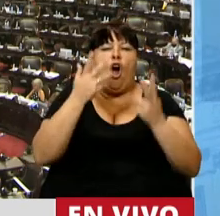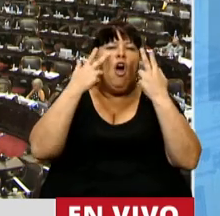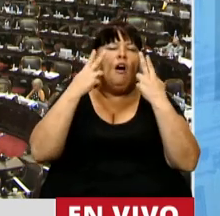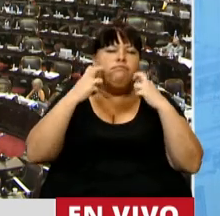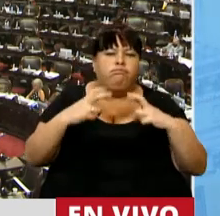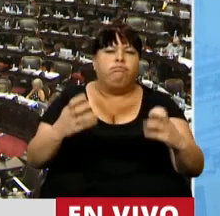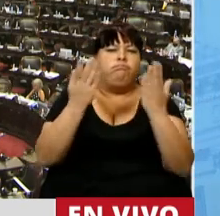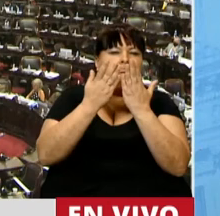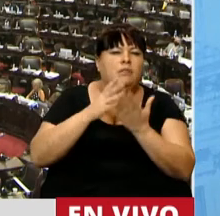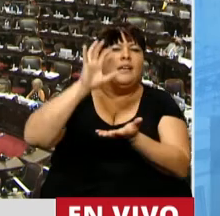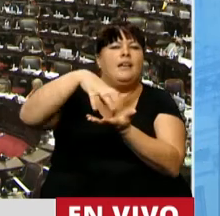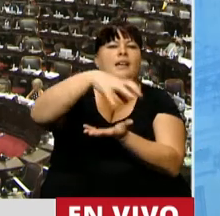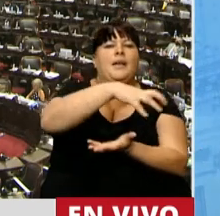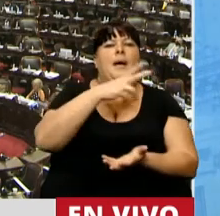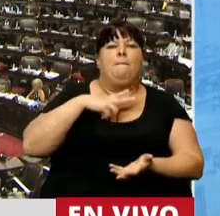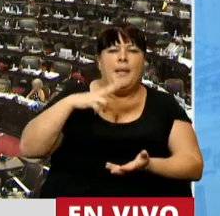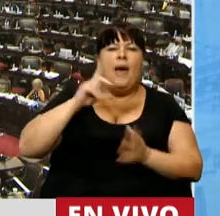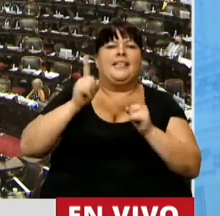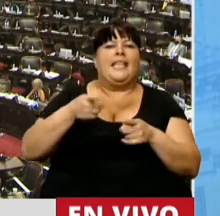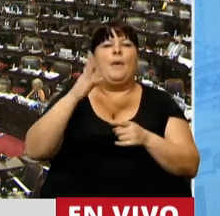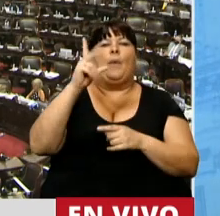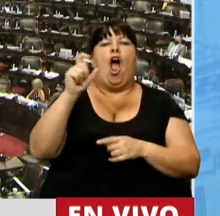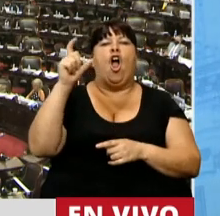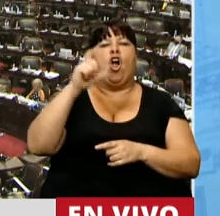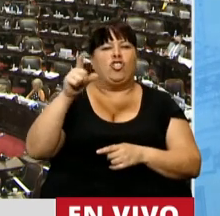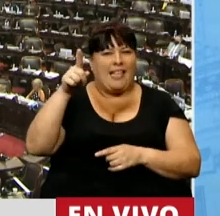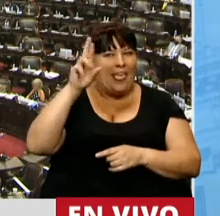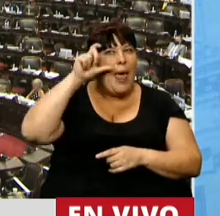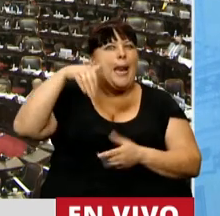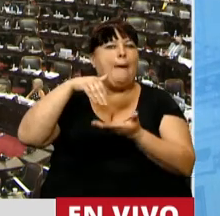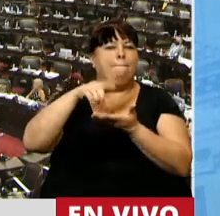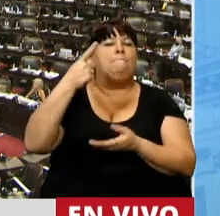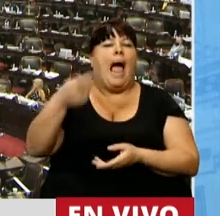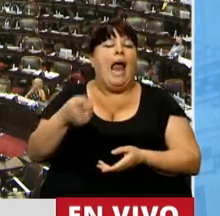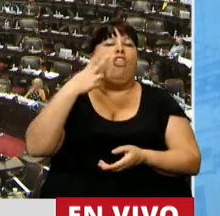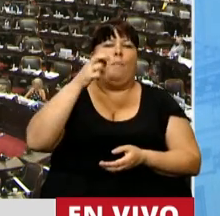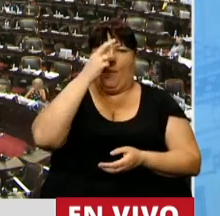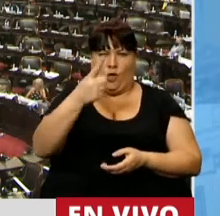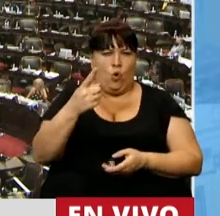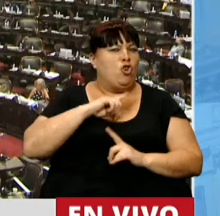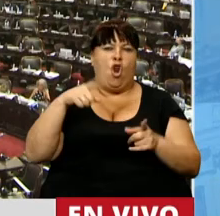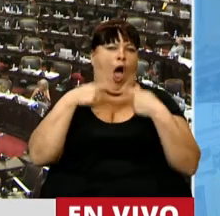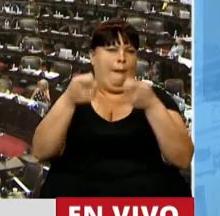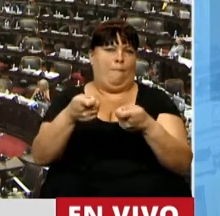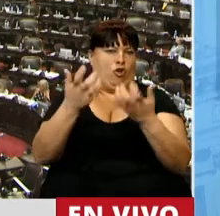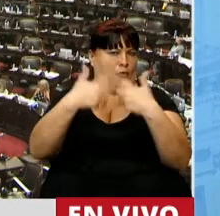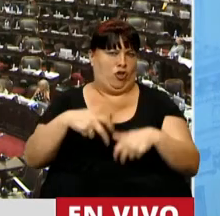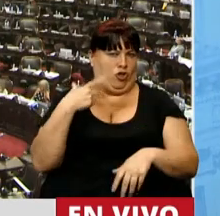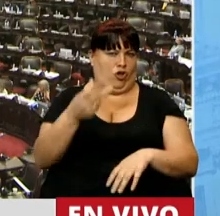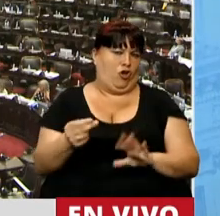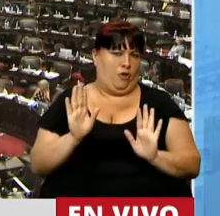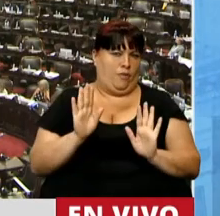hechos por consultoras privadas y por durante el banco central para el 2021 yo no voy a acompañar este proyecto